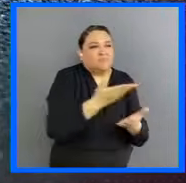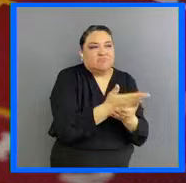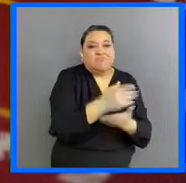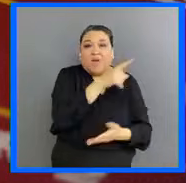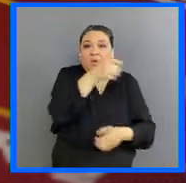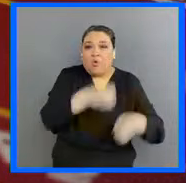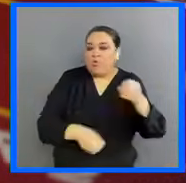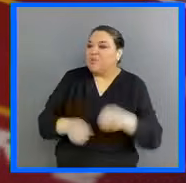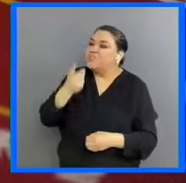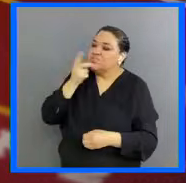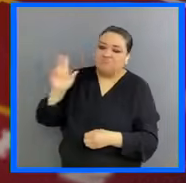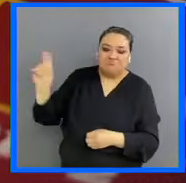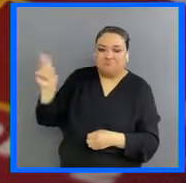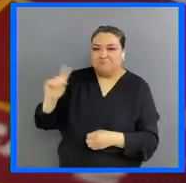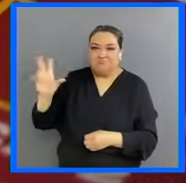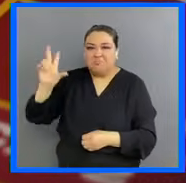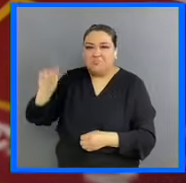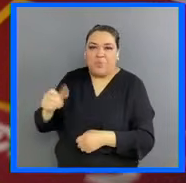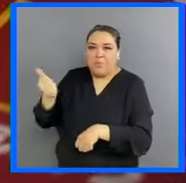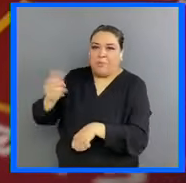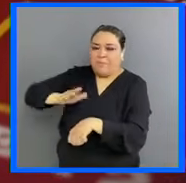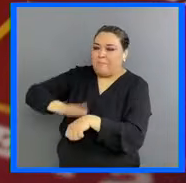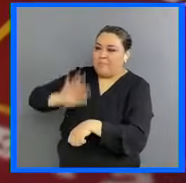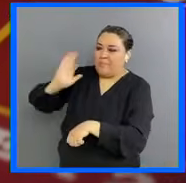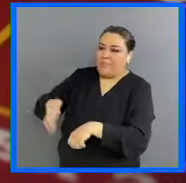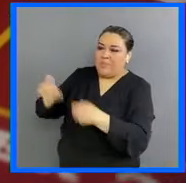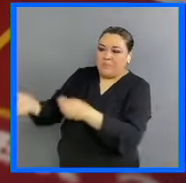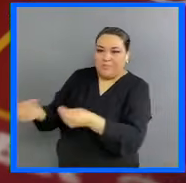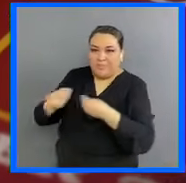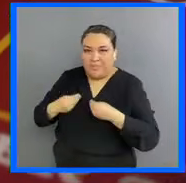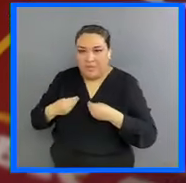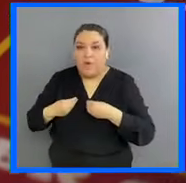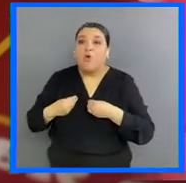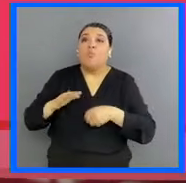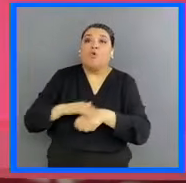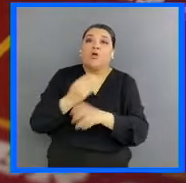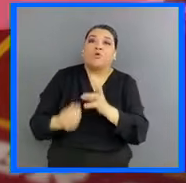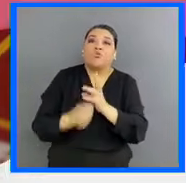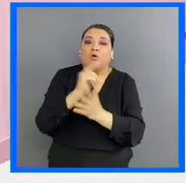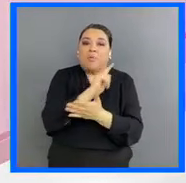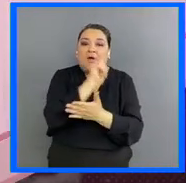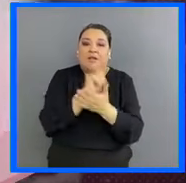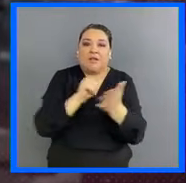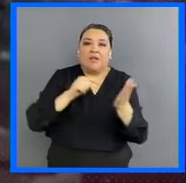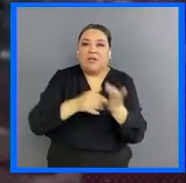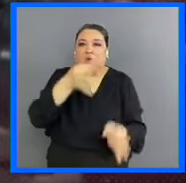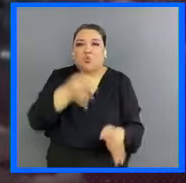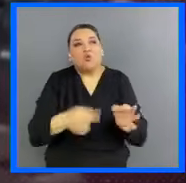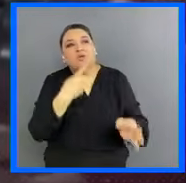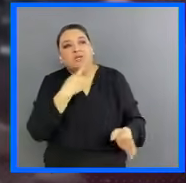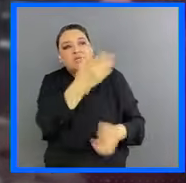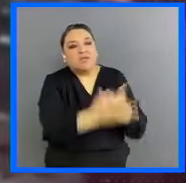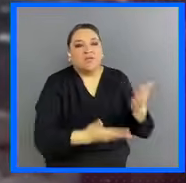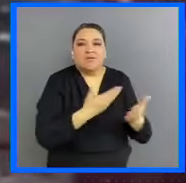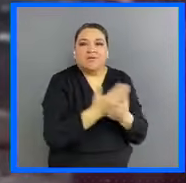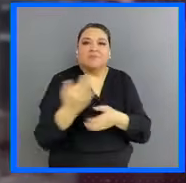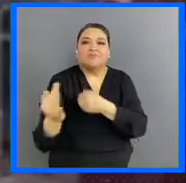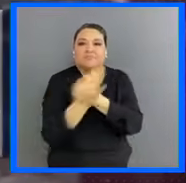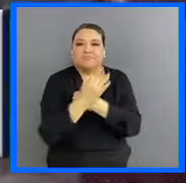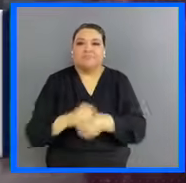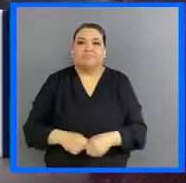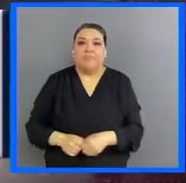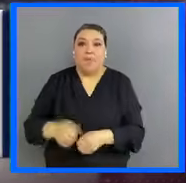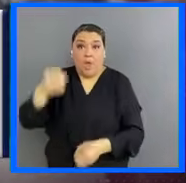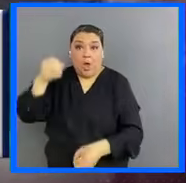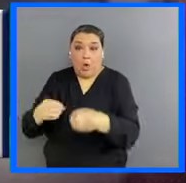Distrito en materia administrativa, bajo las nuevas reglas de la reforma a la Ley de Amparo. El juez primero de Distrito de Quintana